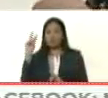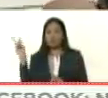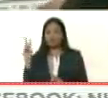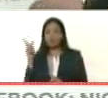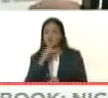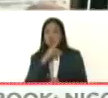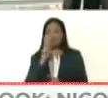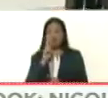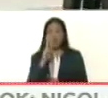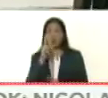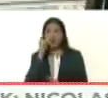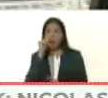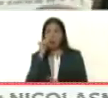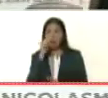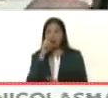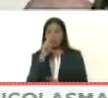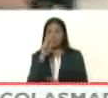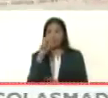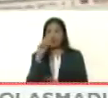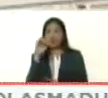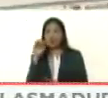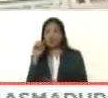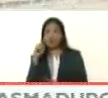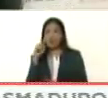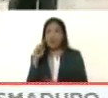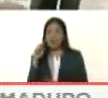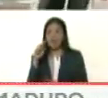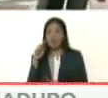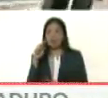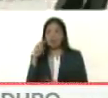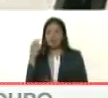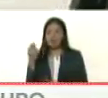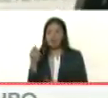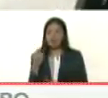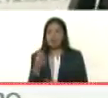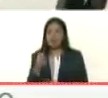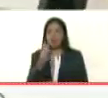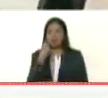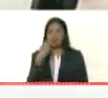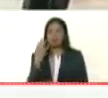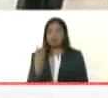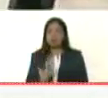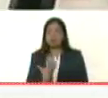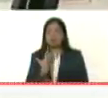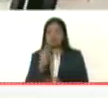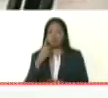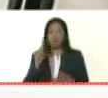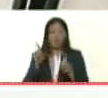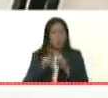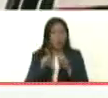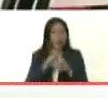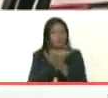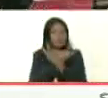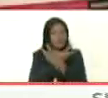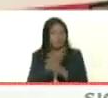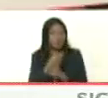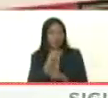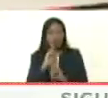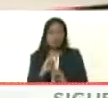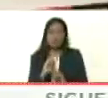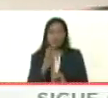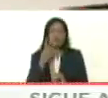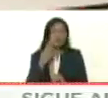llamado Freddy Superlano había sido burrundangueado, es decir, había sido intoxicado con escopolamina por